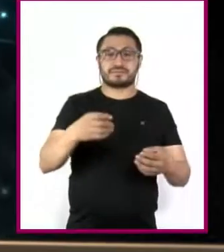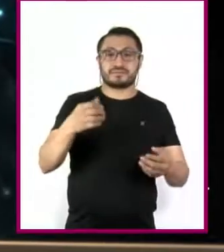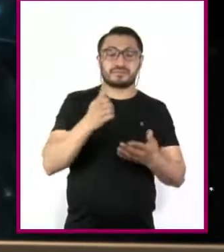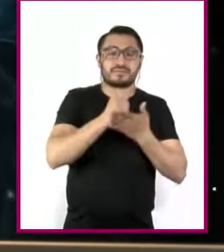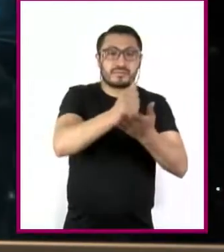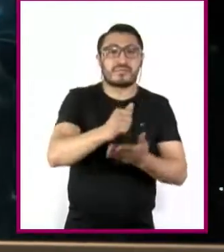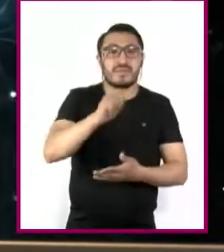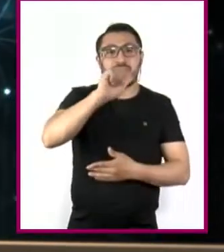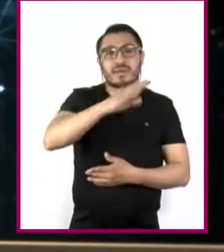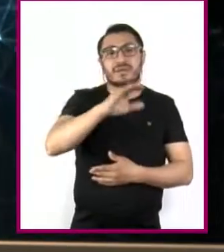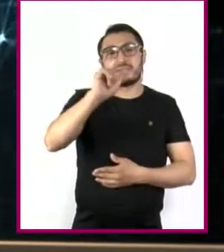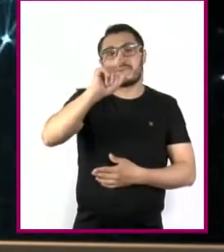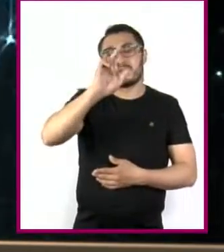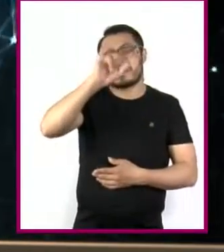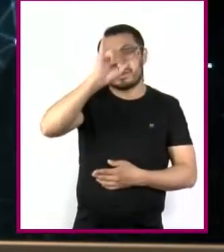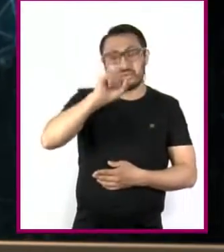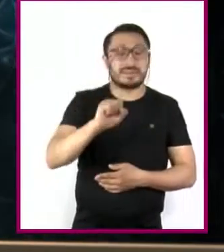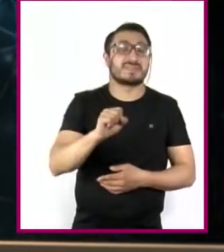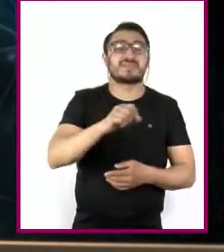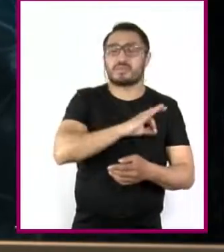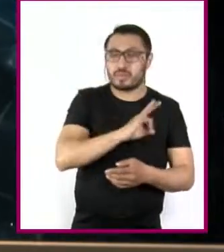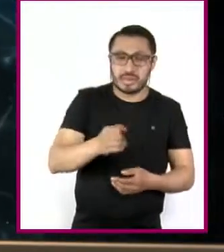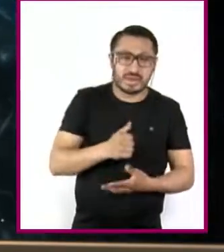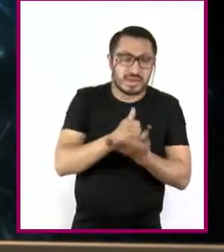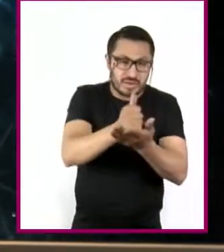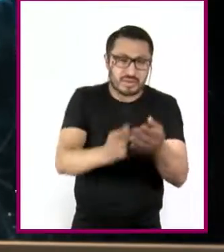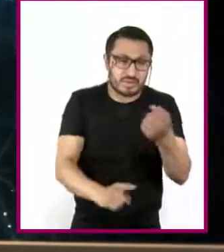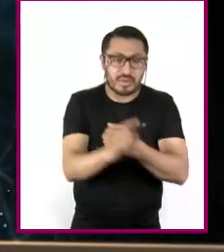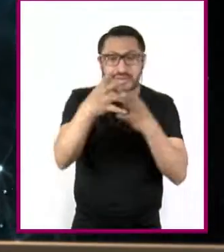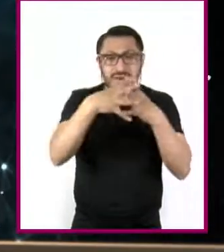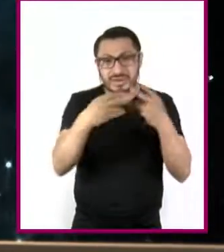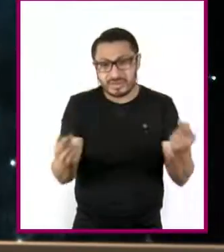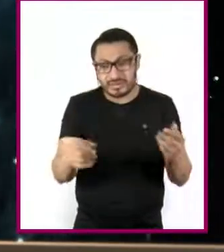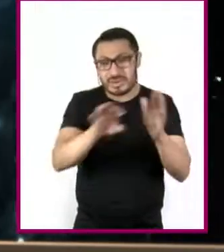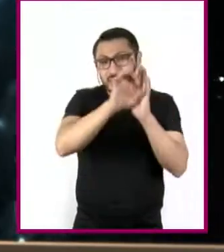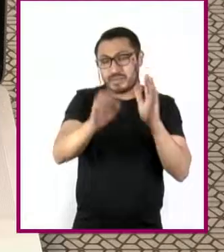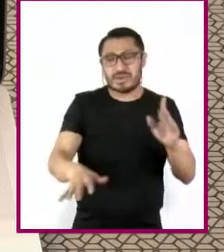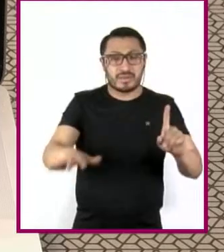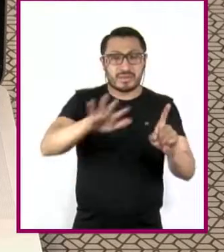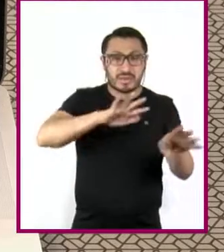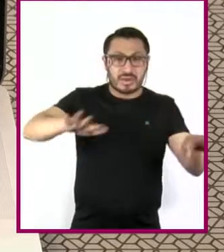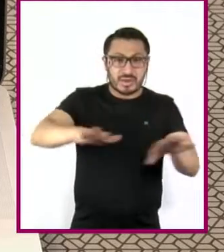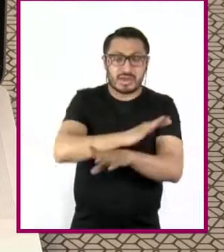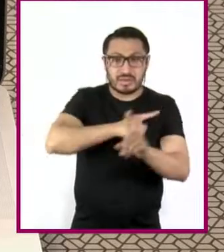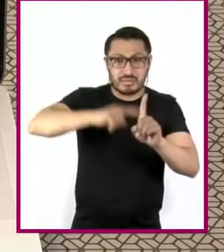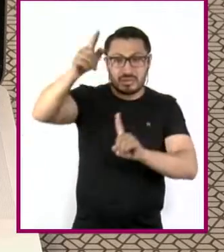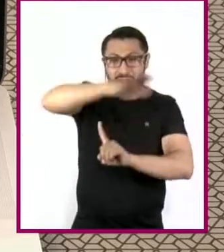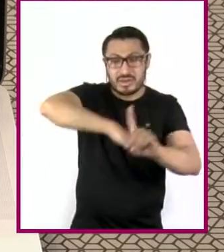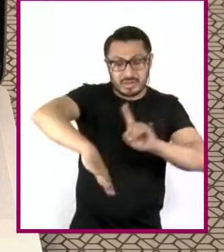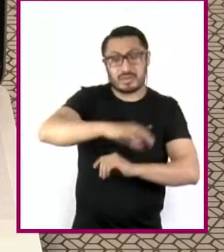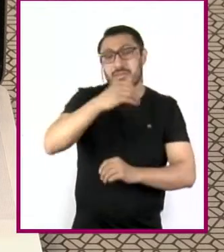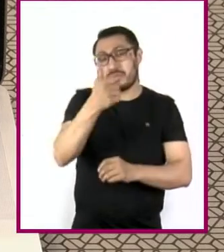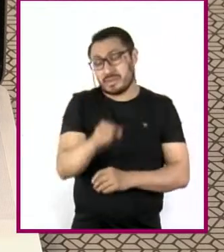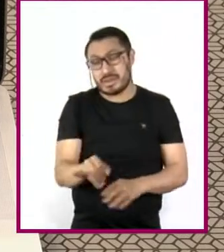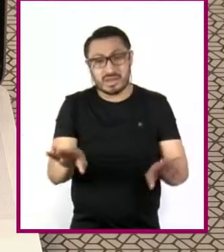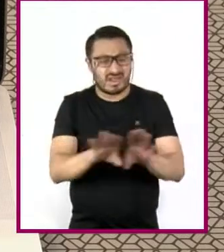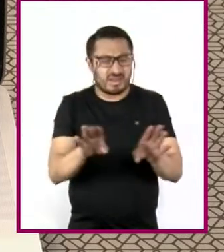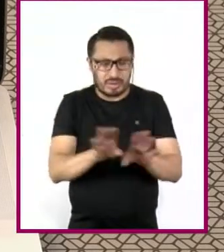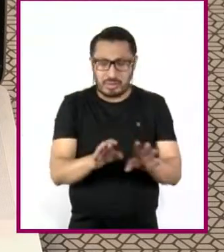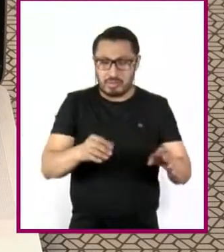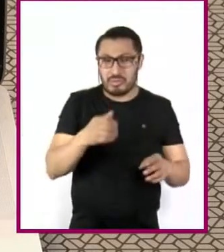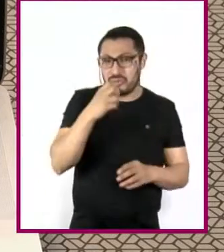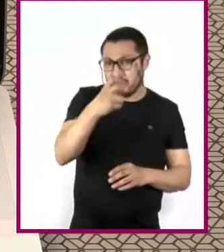los principales problemas del siglo XXI, por ejemplo, el cambio climático. Bueno, así como que la espectrometría de masas con